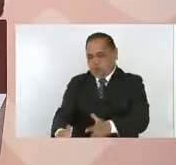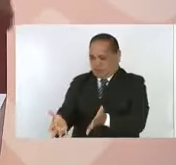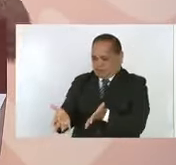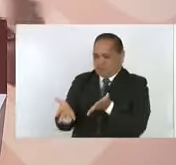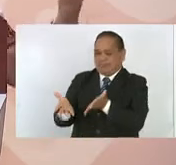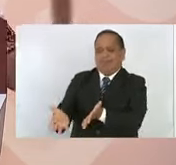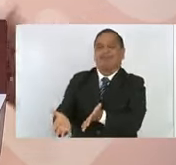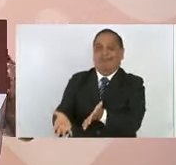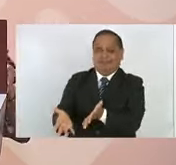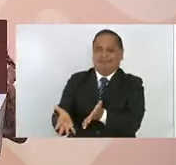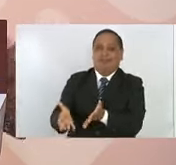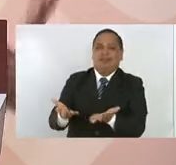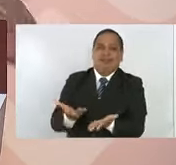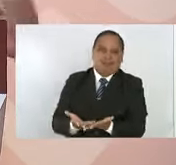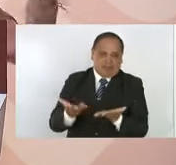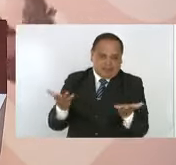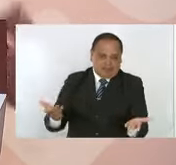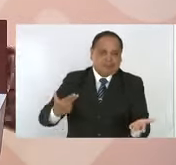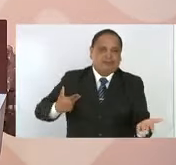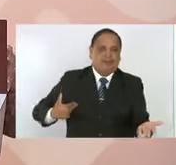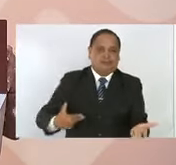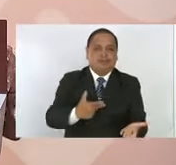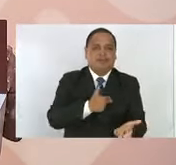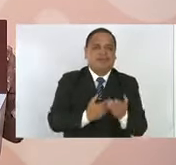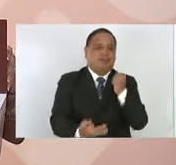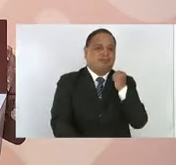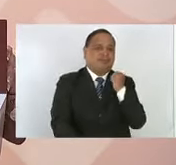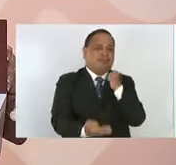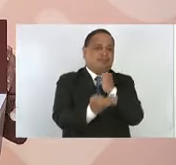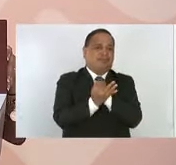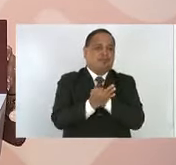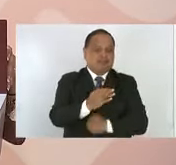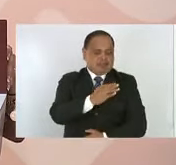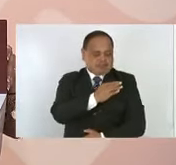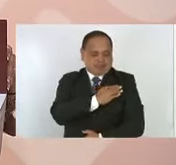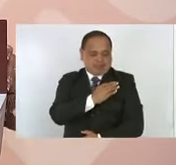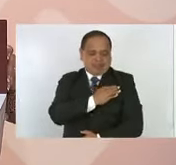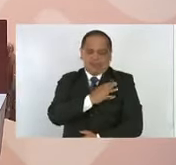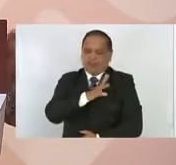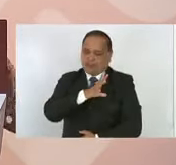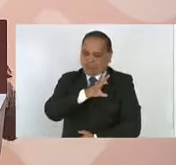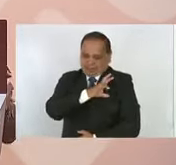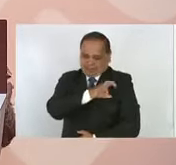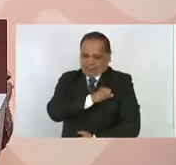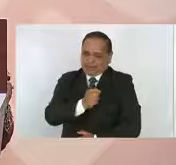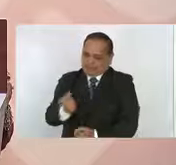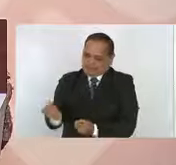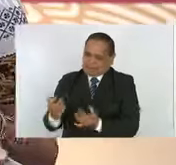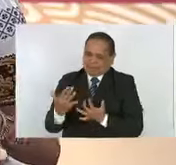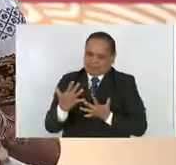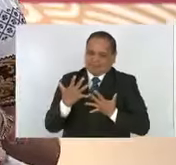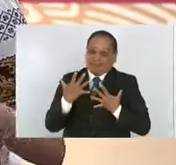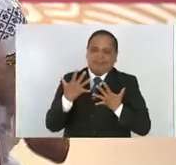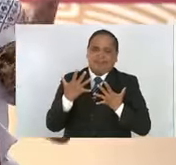y hoy nosotros somos usufructuarios de su bondad y de su cariño.